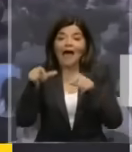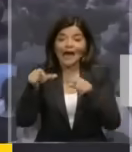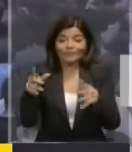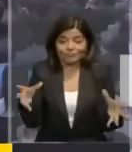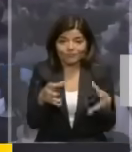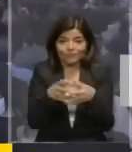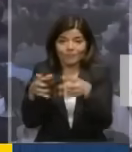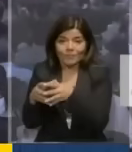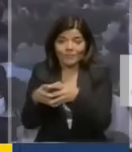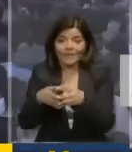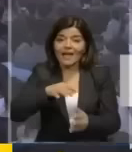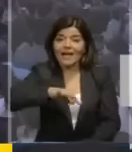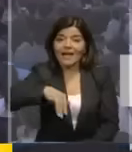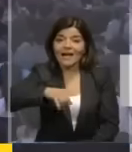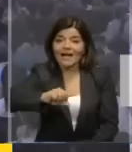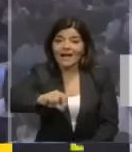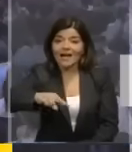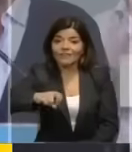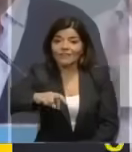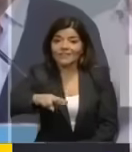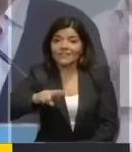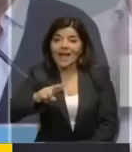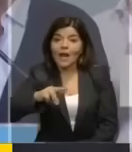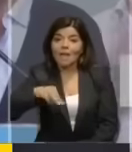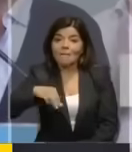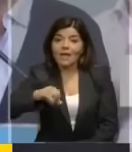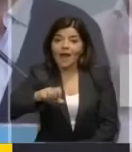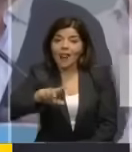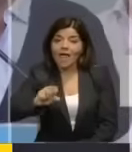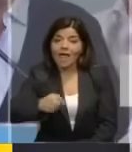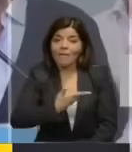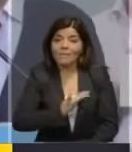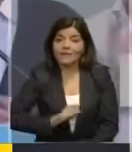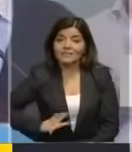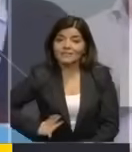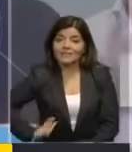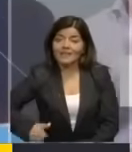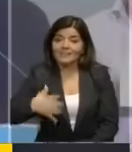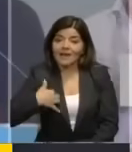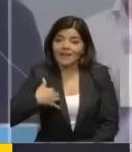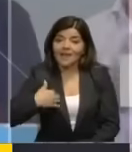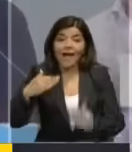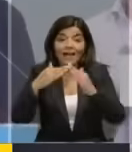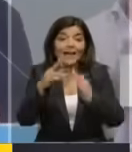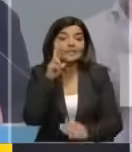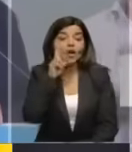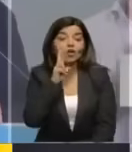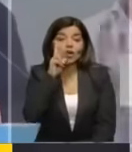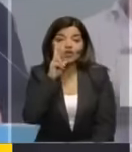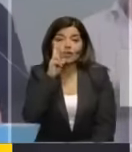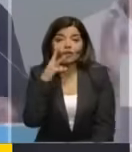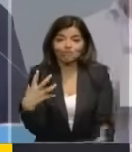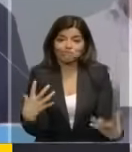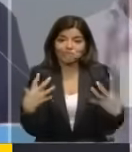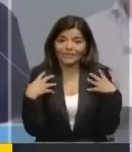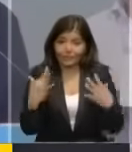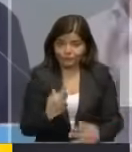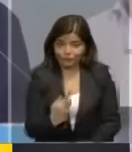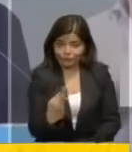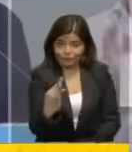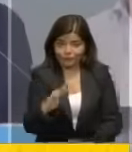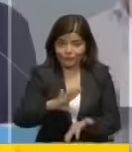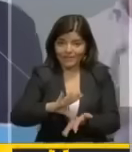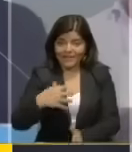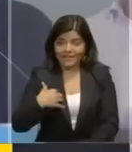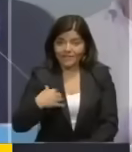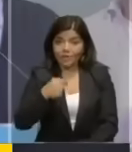de Javier Milei, el león entonces que se queda en la Casa Rosada a cargo del futuro de Argentina, asumiendo muy pronto